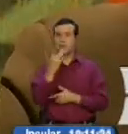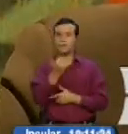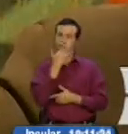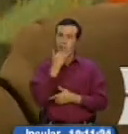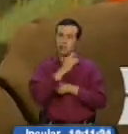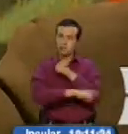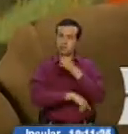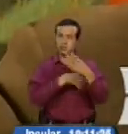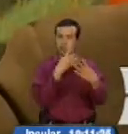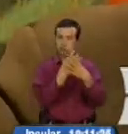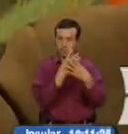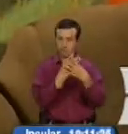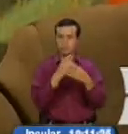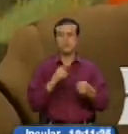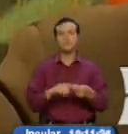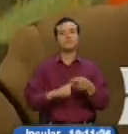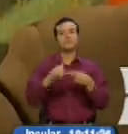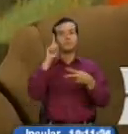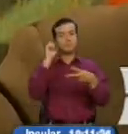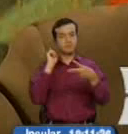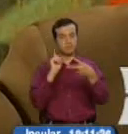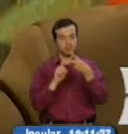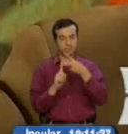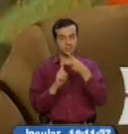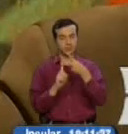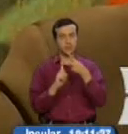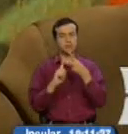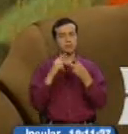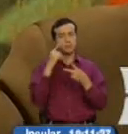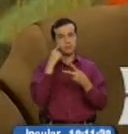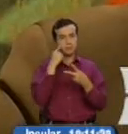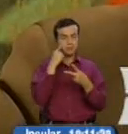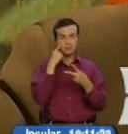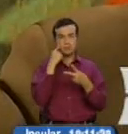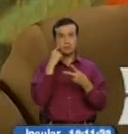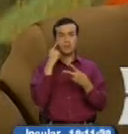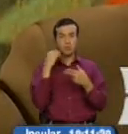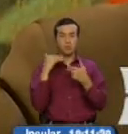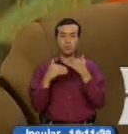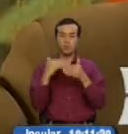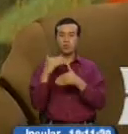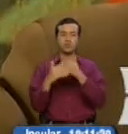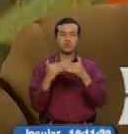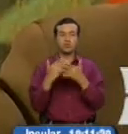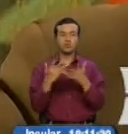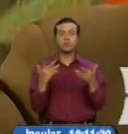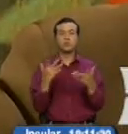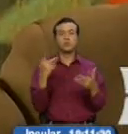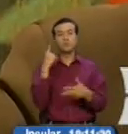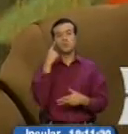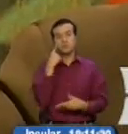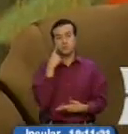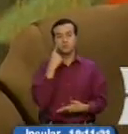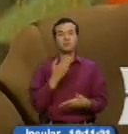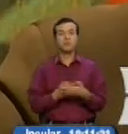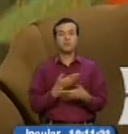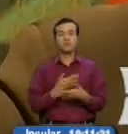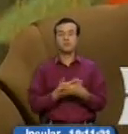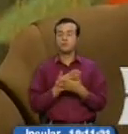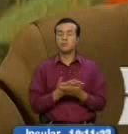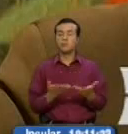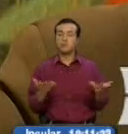penal. Y tercero, vamos a recolectar, estamos en ese proceso, de presentar